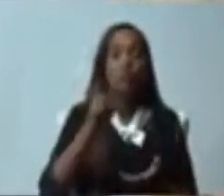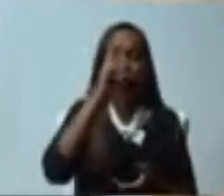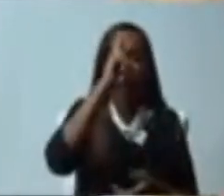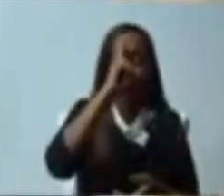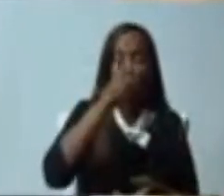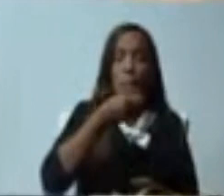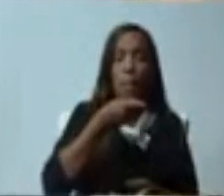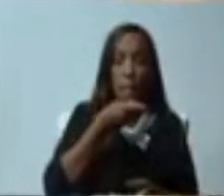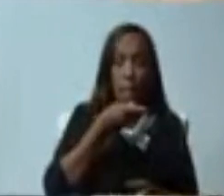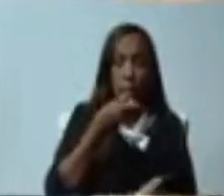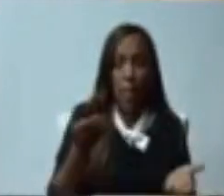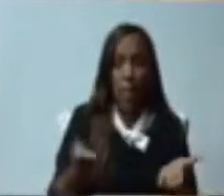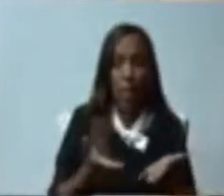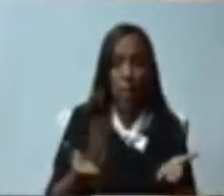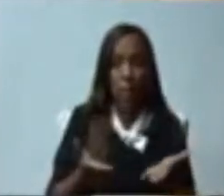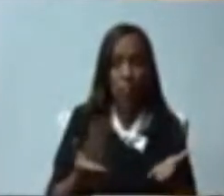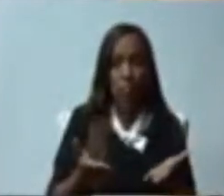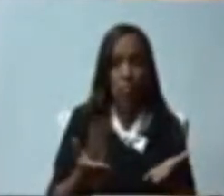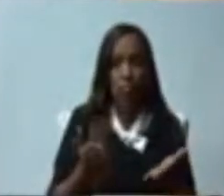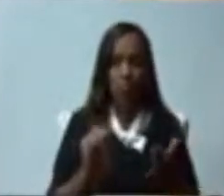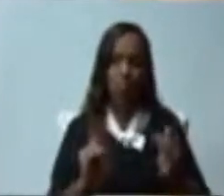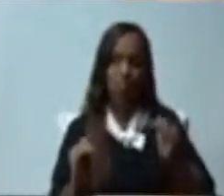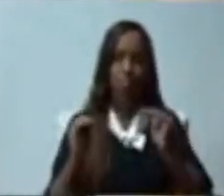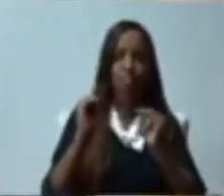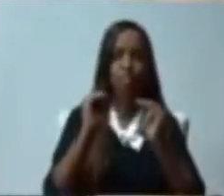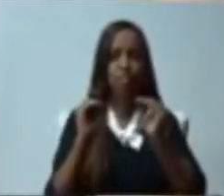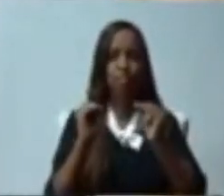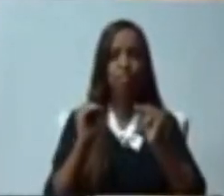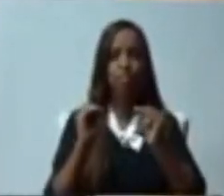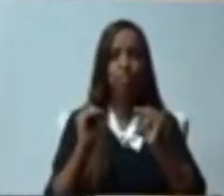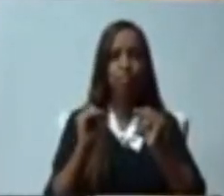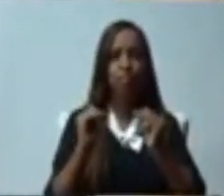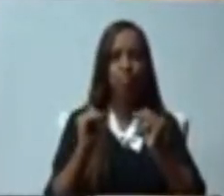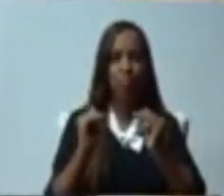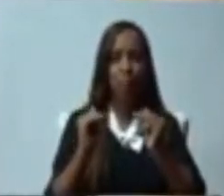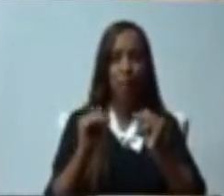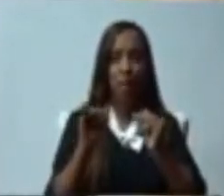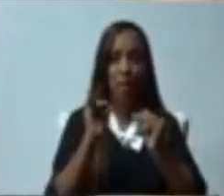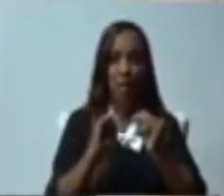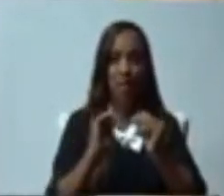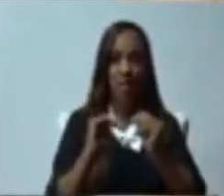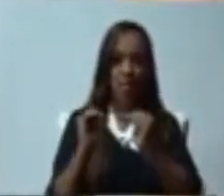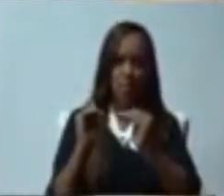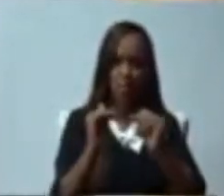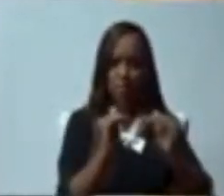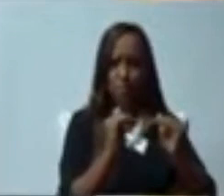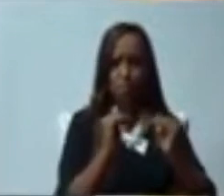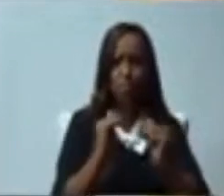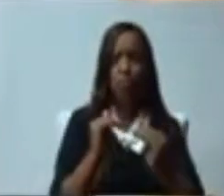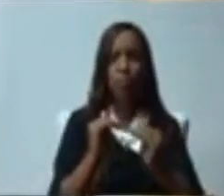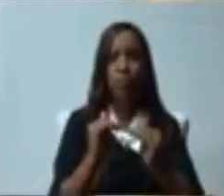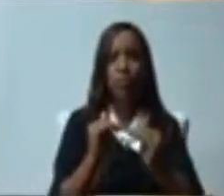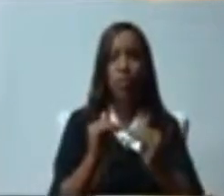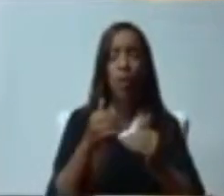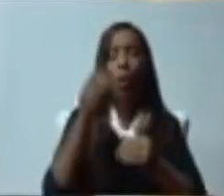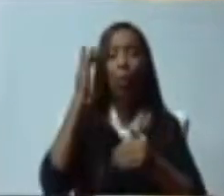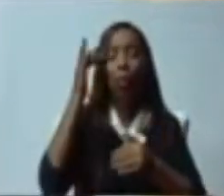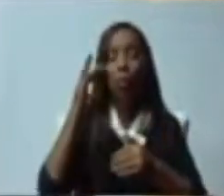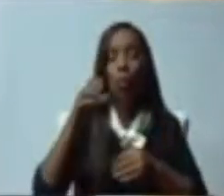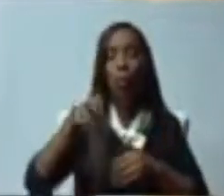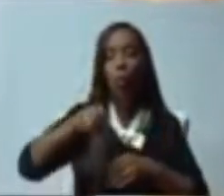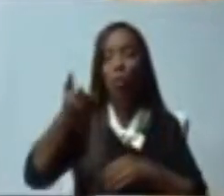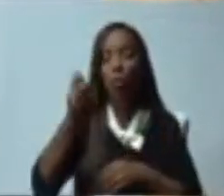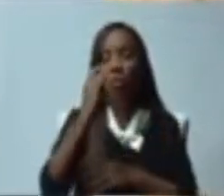mucha inversión extranjera, nosotros podamos garantizar que esa inversión extranjera, todo ese recurso que nosotros le damos a las